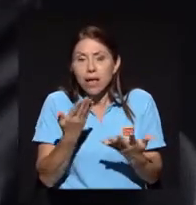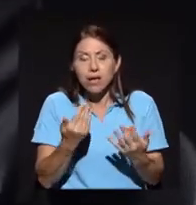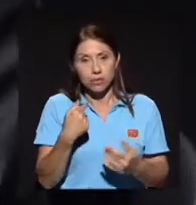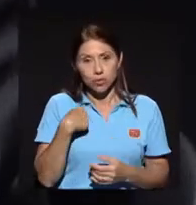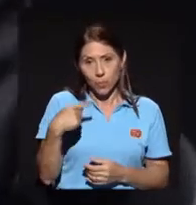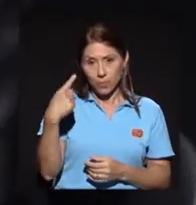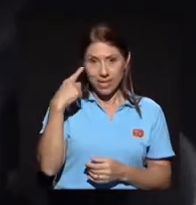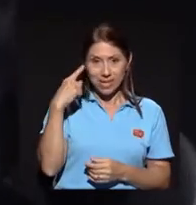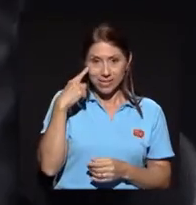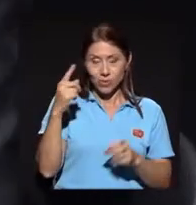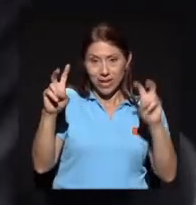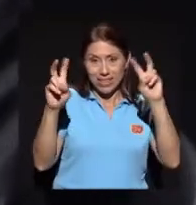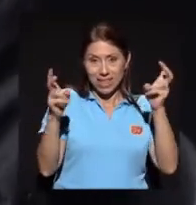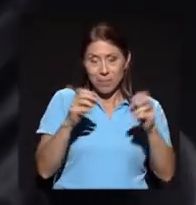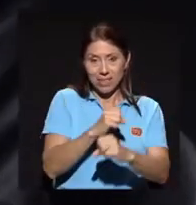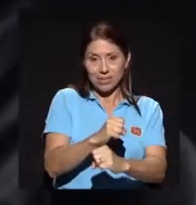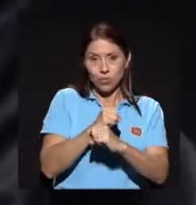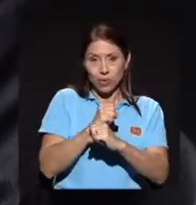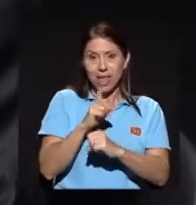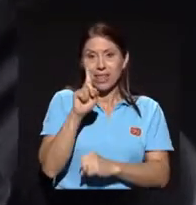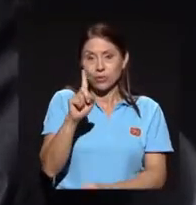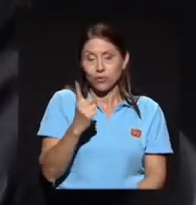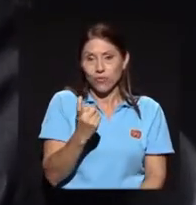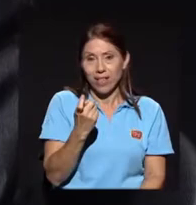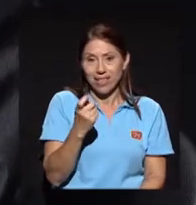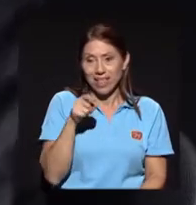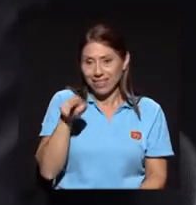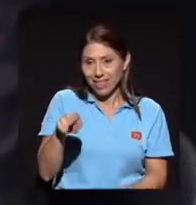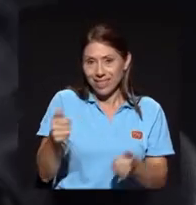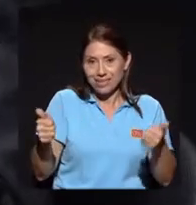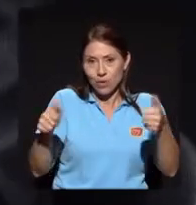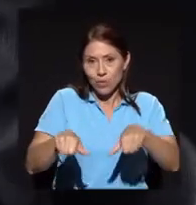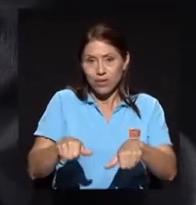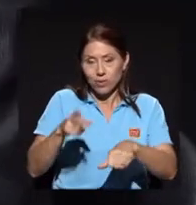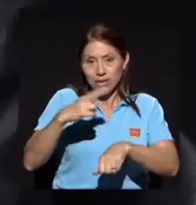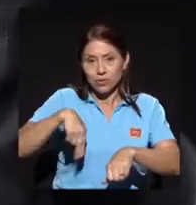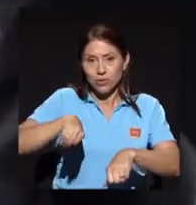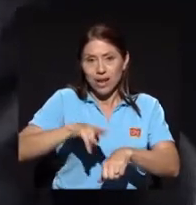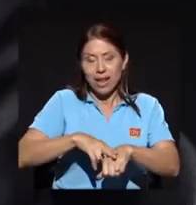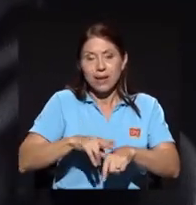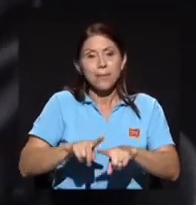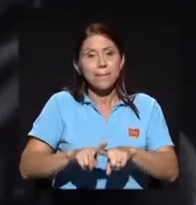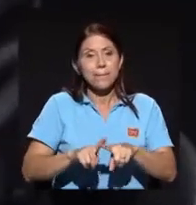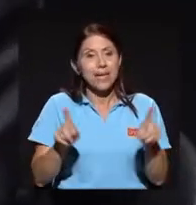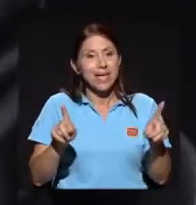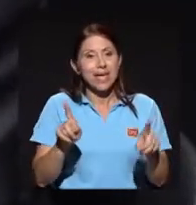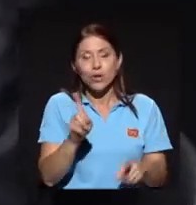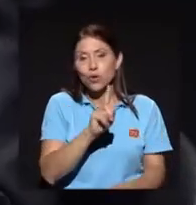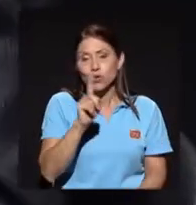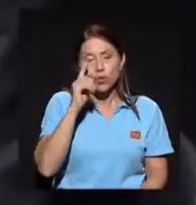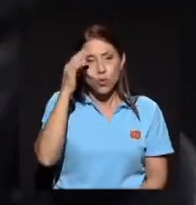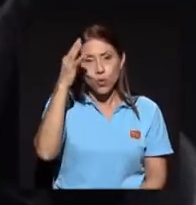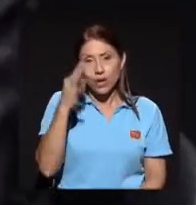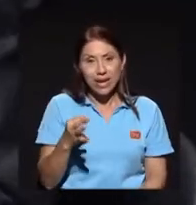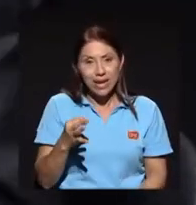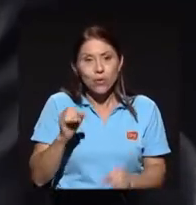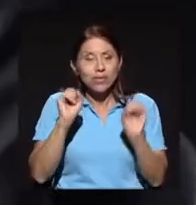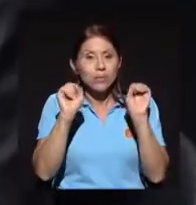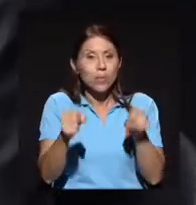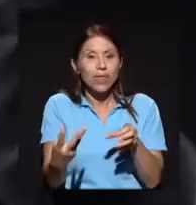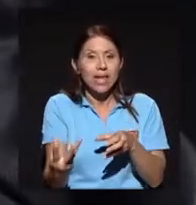el tema de seguridad es un faltante del acuerdo nacional pero no creo que fuera posible incluir